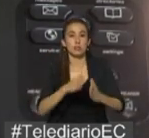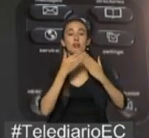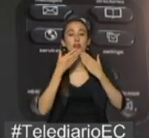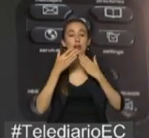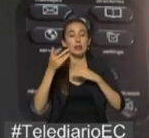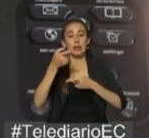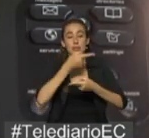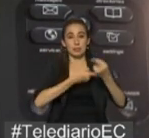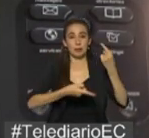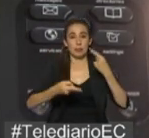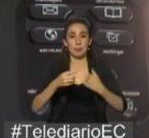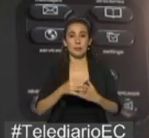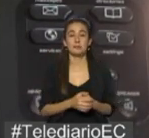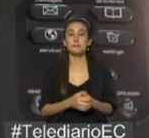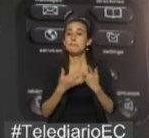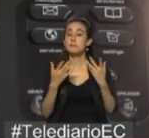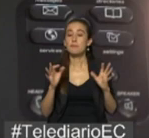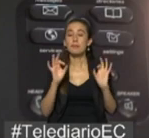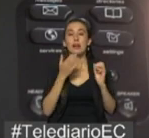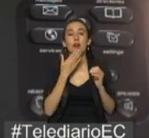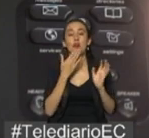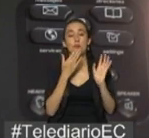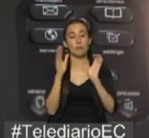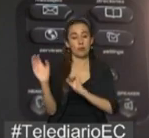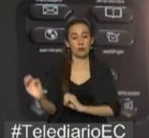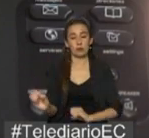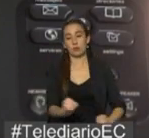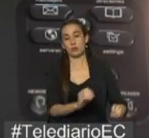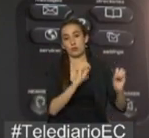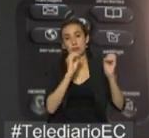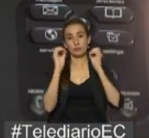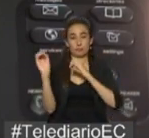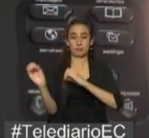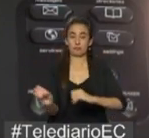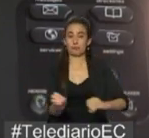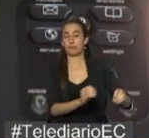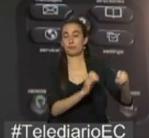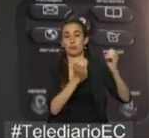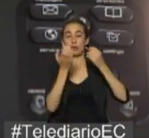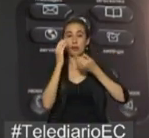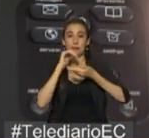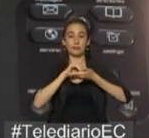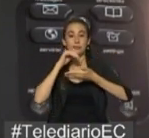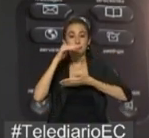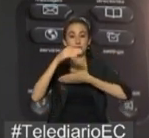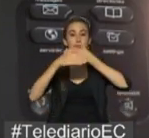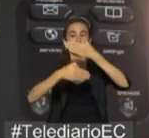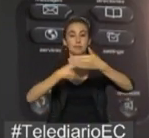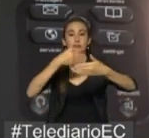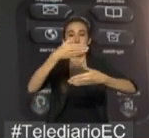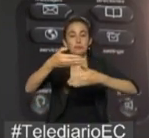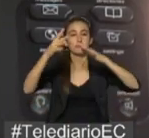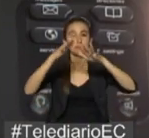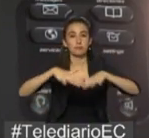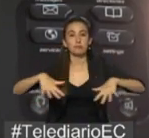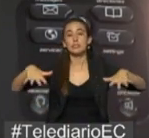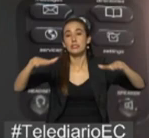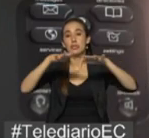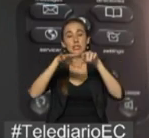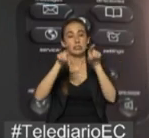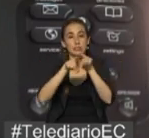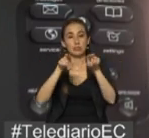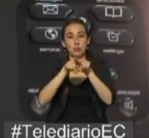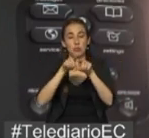para nuestro país. Ese es el modus operandi. Nosotros tratamos de seguirlo, no tratamos, lo seguimos al pie de la letra